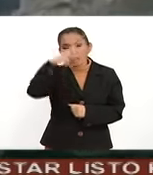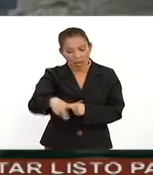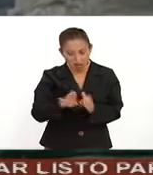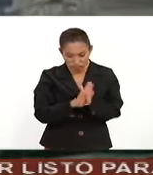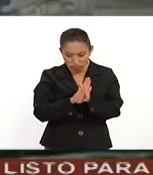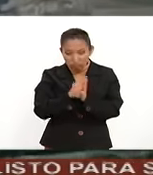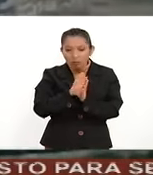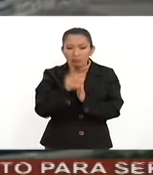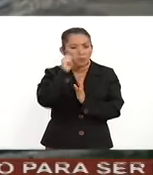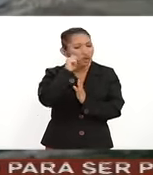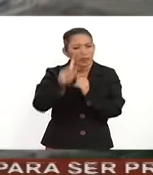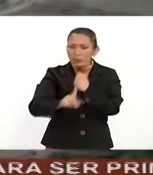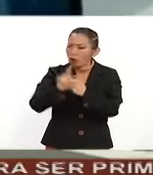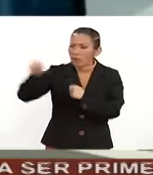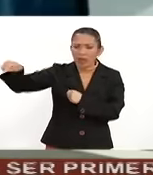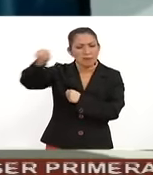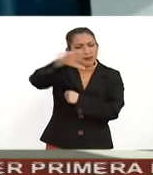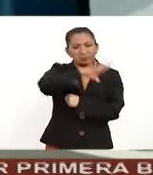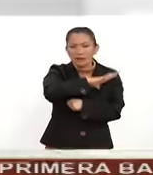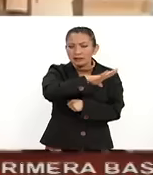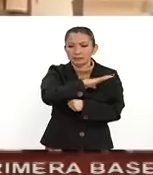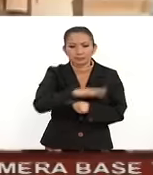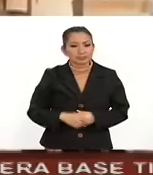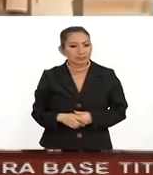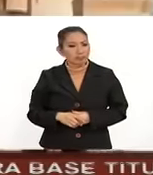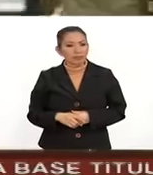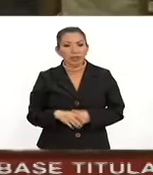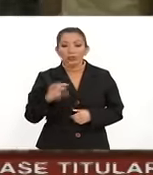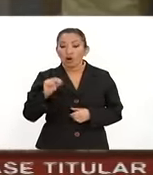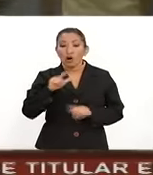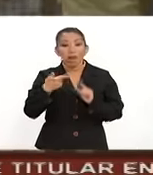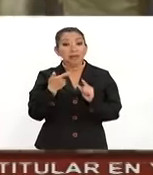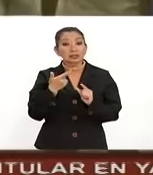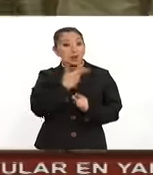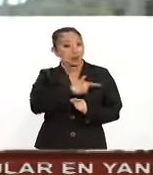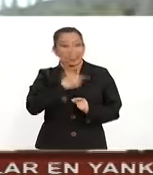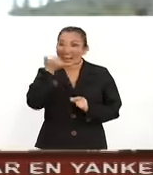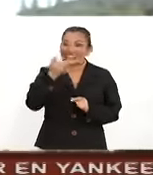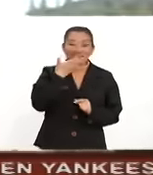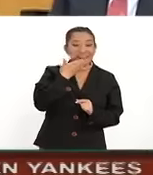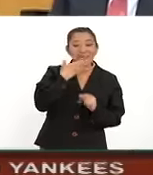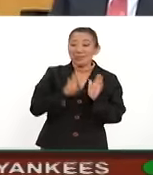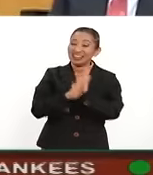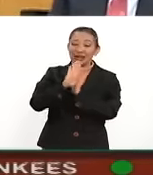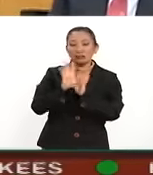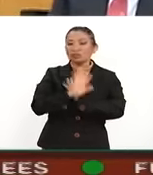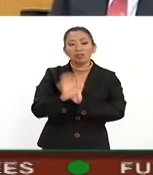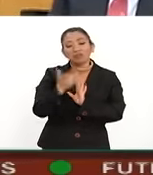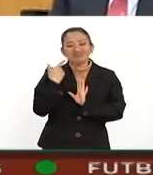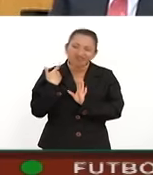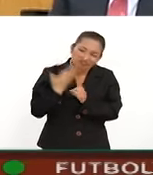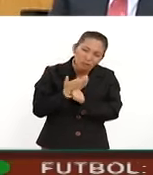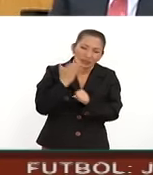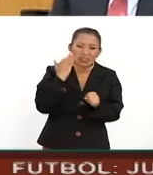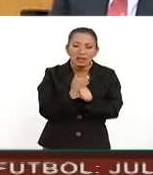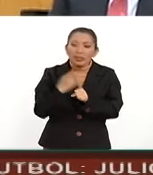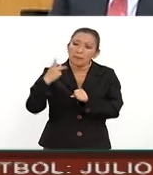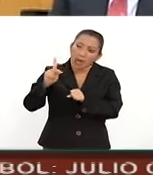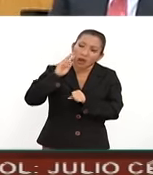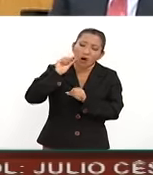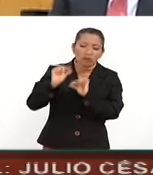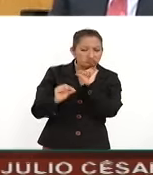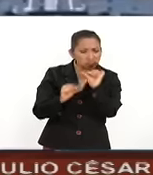ha crecido a pesar de los retos a los que se enfrenta. No es el crecimiento que nos gustaría, pero en el contexto que estamos enfrentando es un